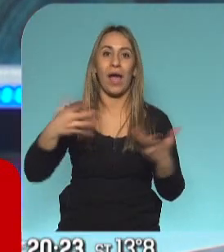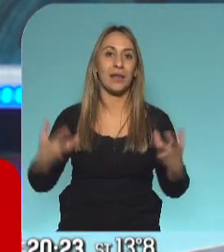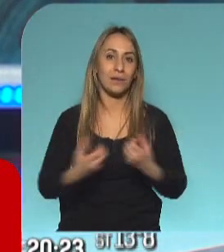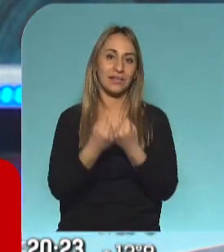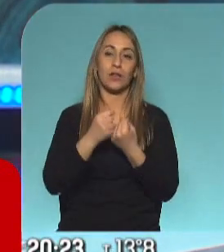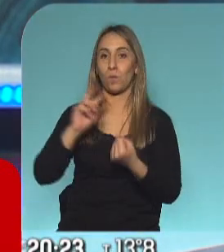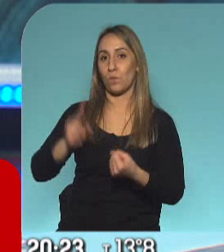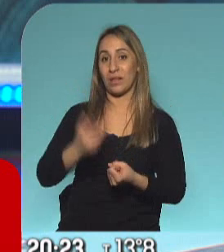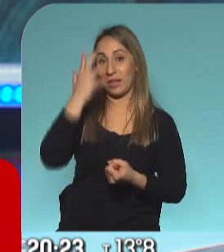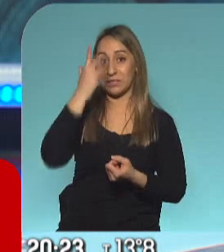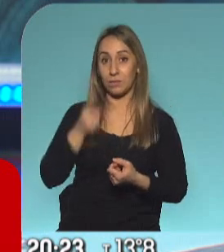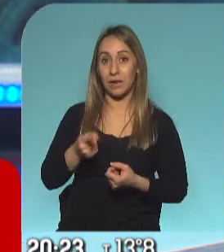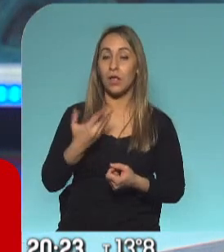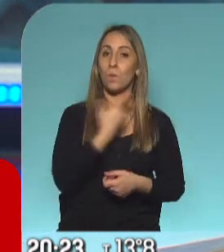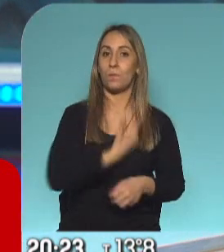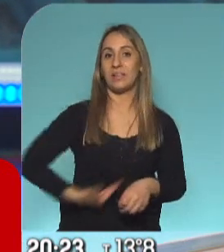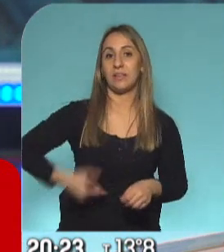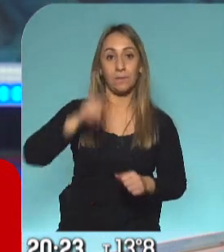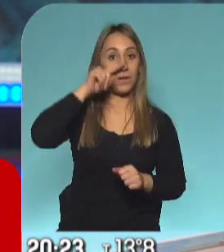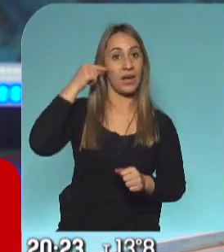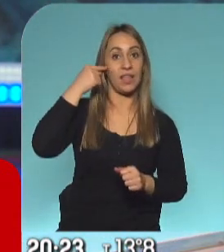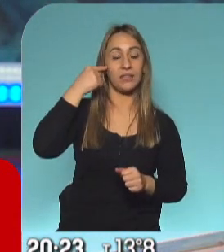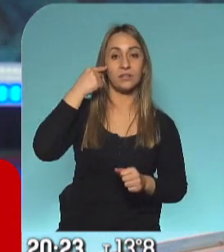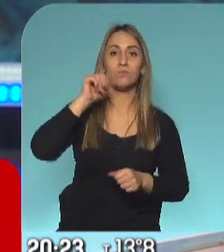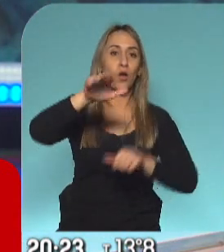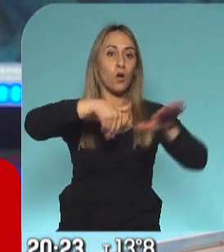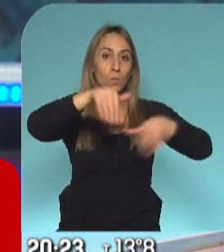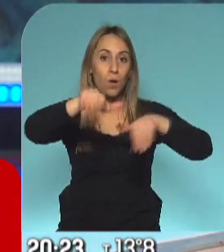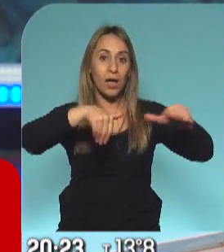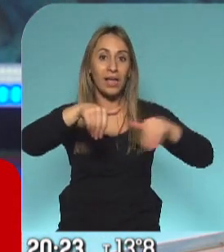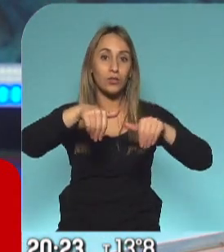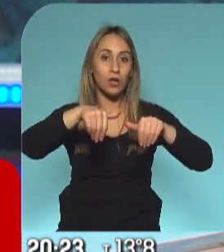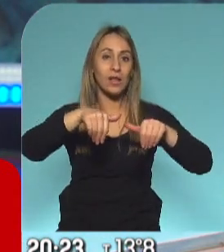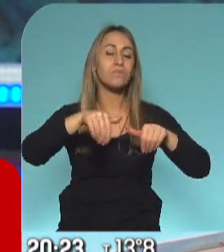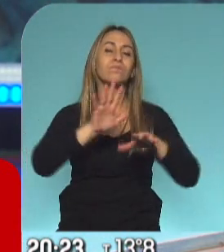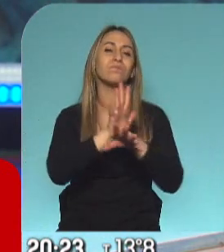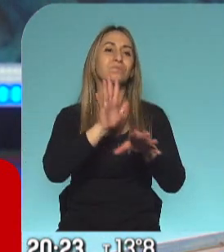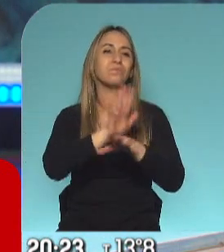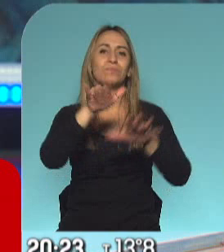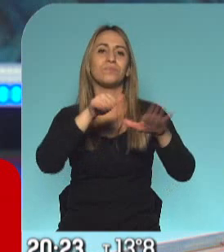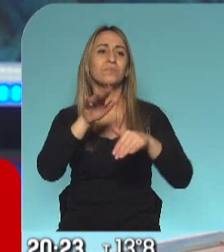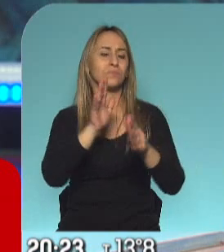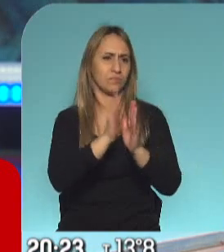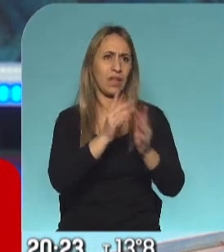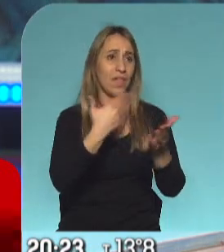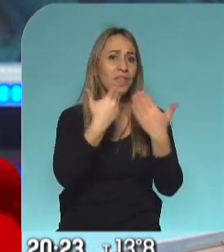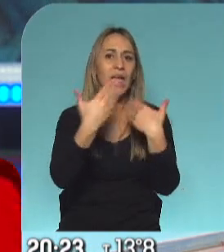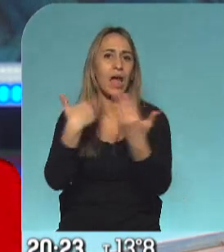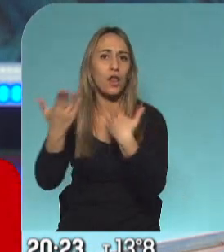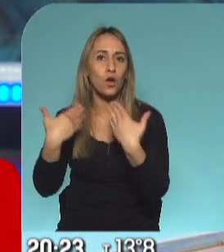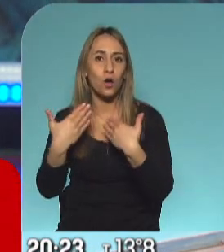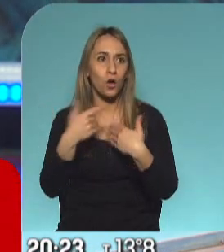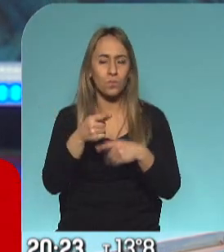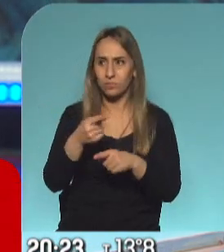San Martín, el presidente Alberto Fernández hizo una convocatoria al diálogo y dijo, esto nos tiene que hacer entender la